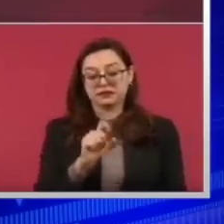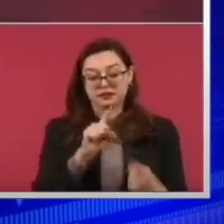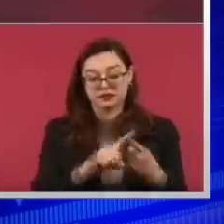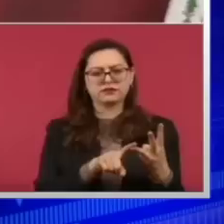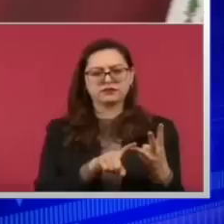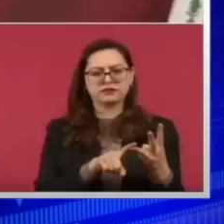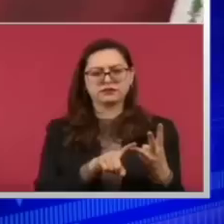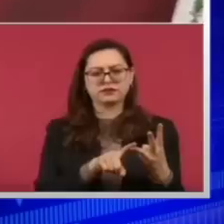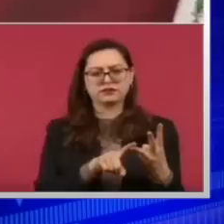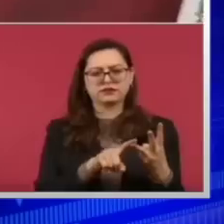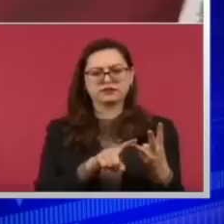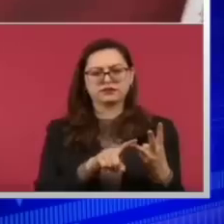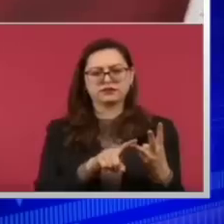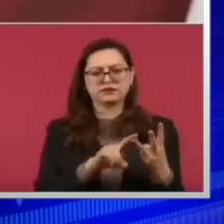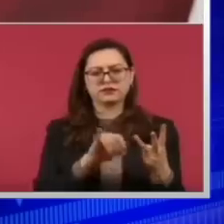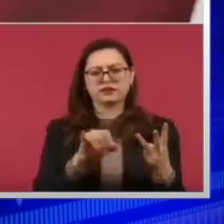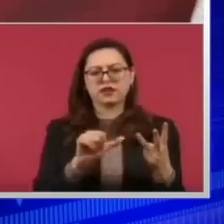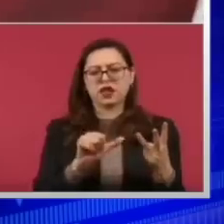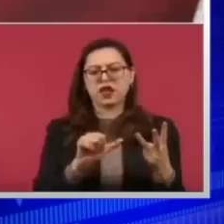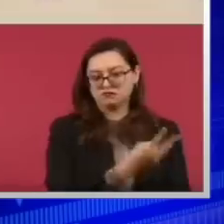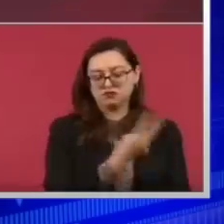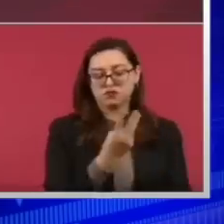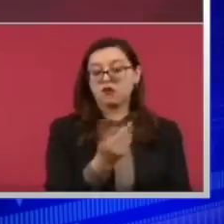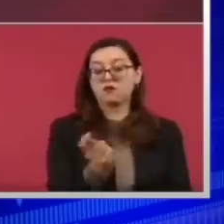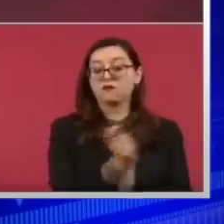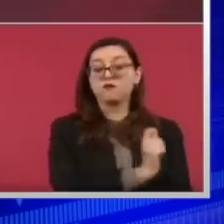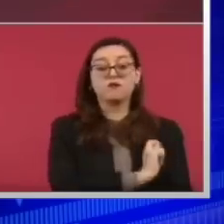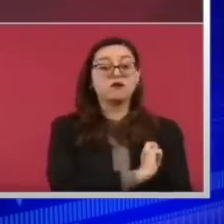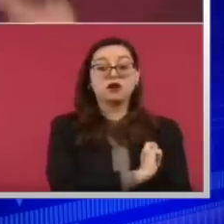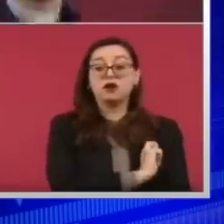Aristegui Javier Solórzano